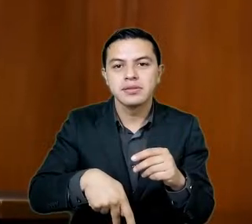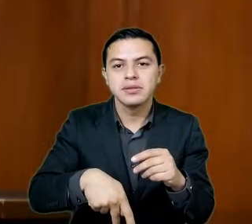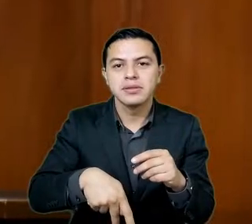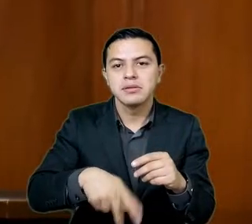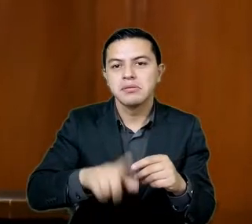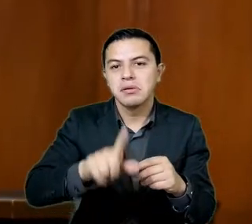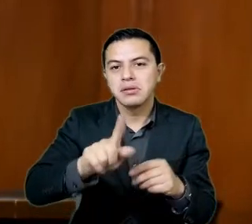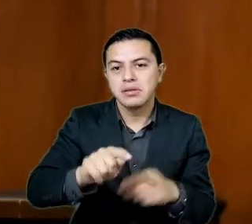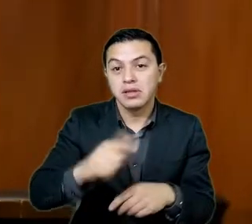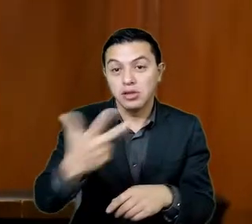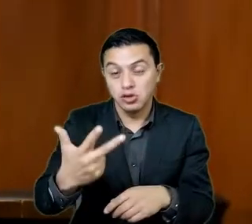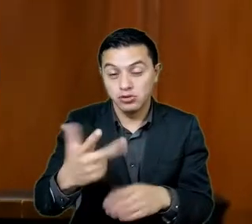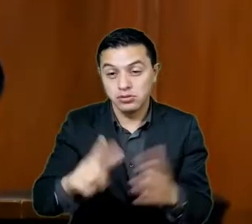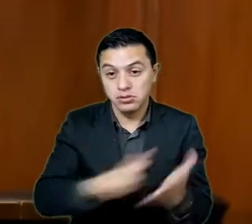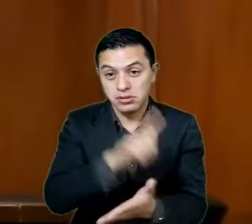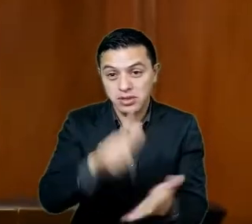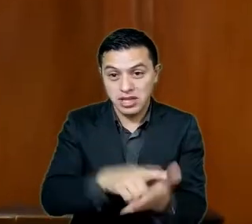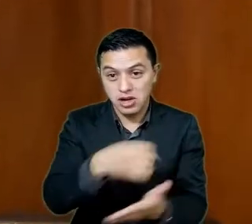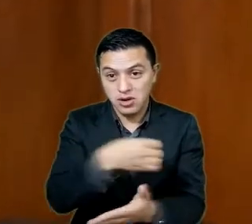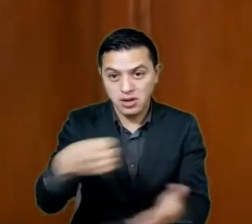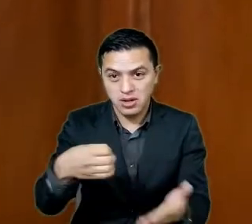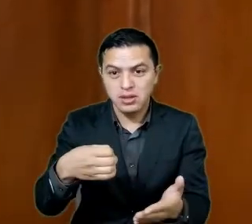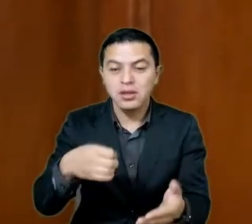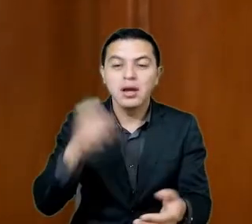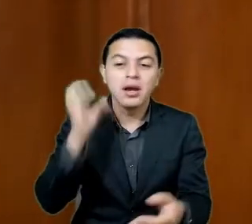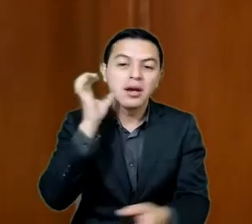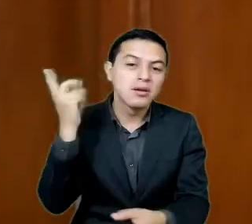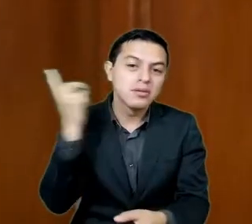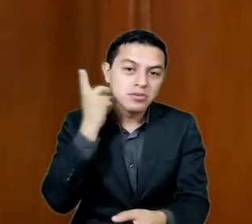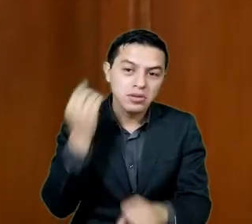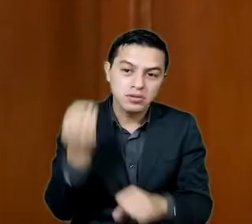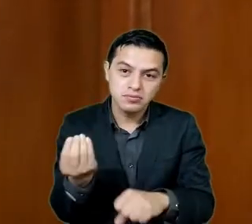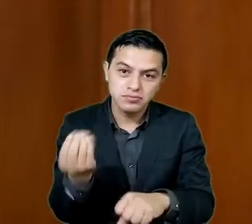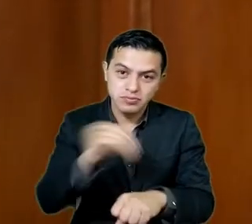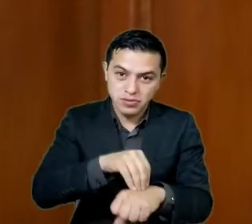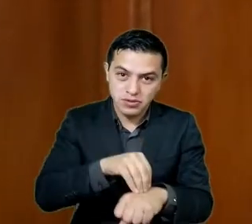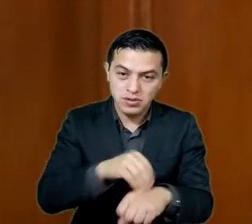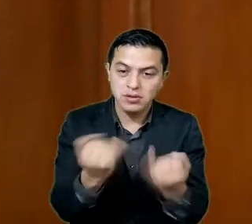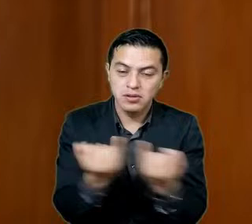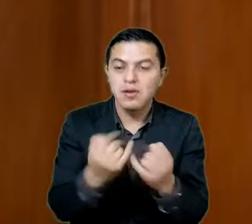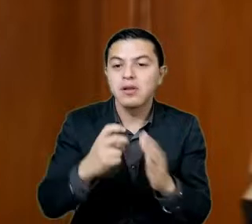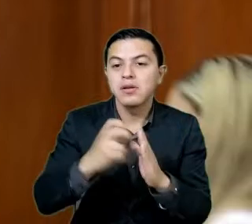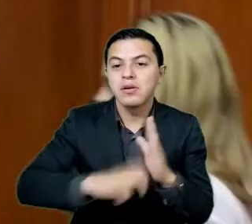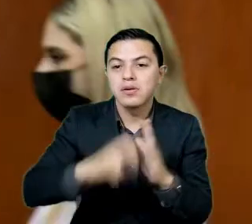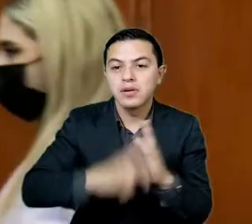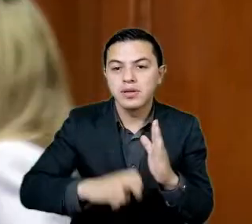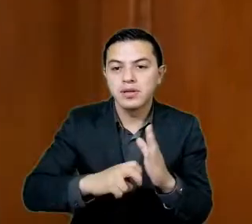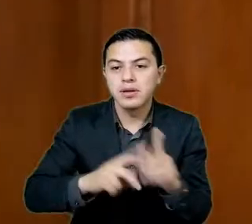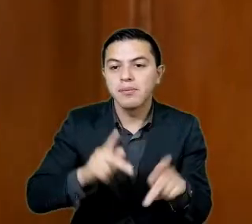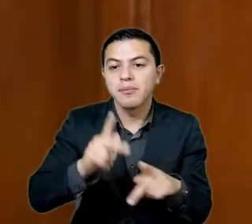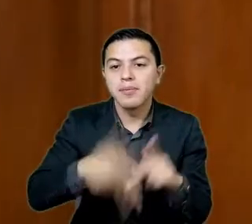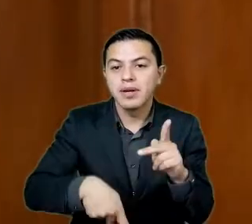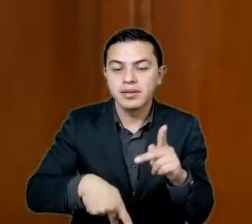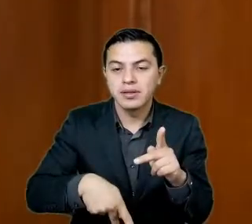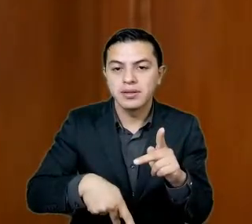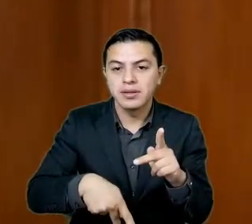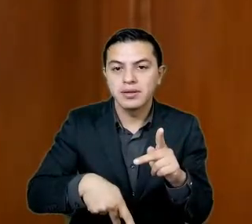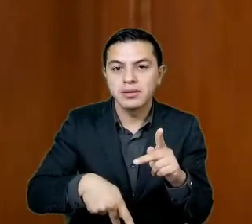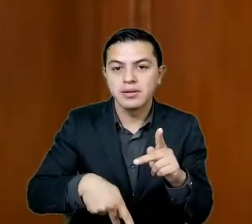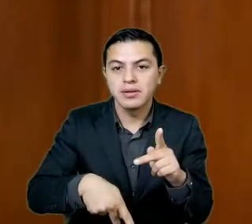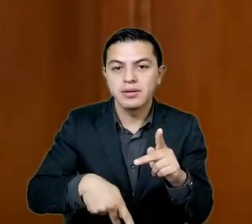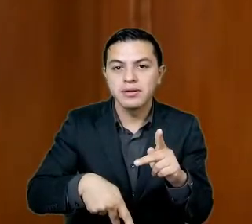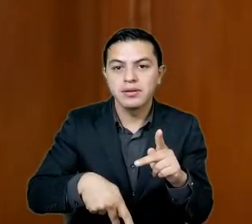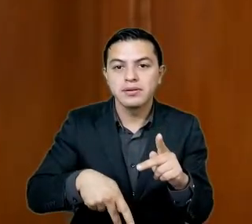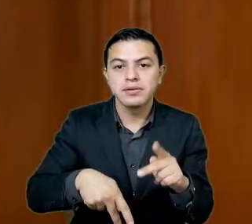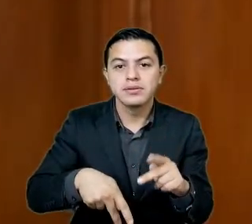la Ley Orgánica del Poder Legislativo del Estado Libre y Soberano de México y se reforma la fracción